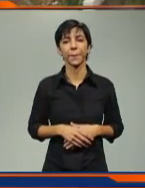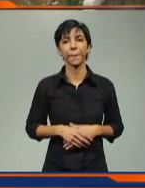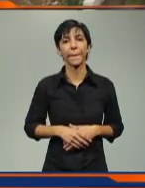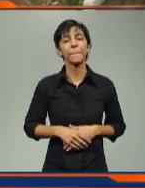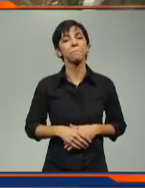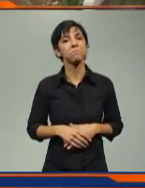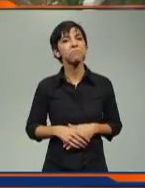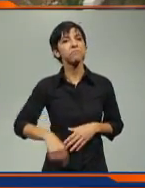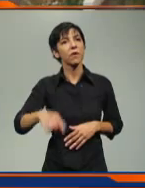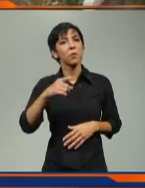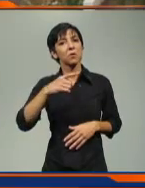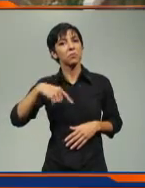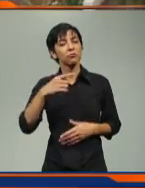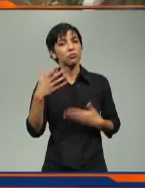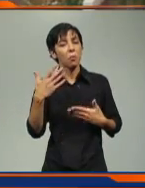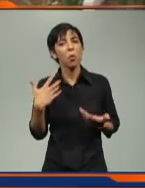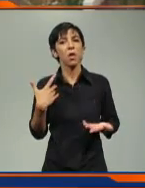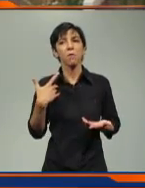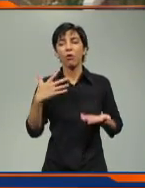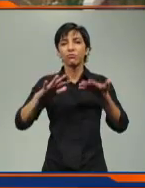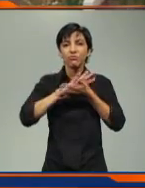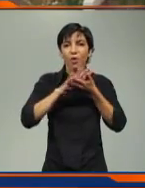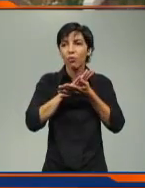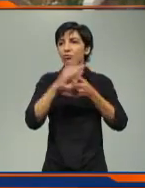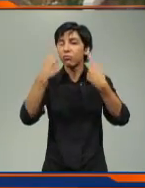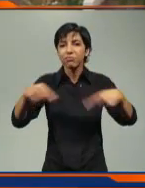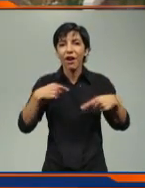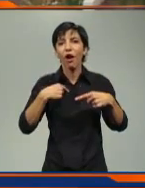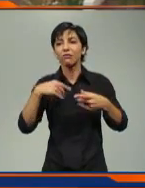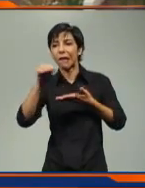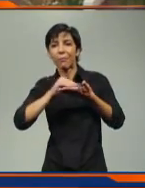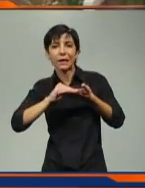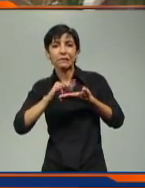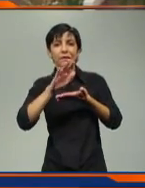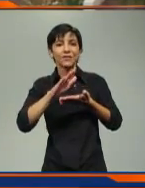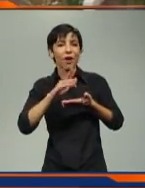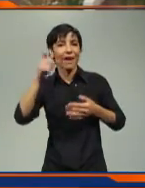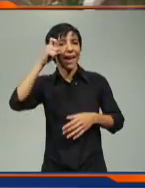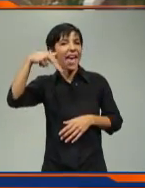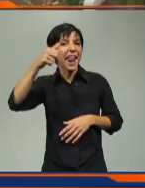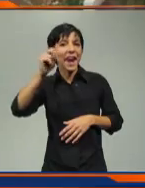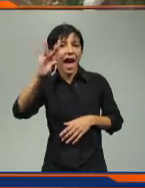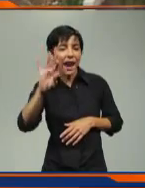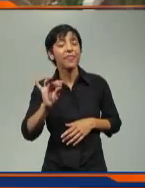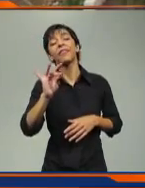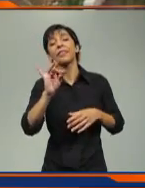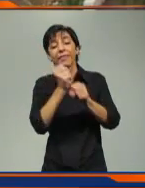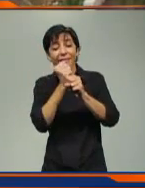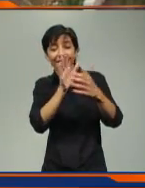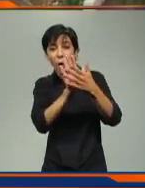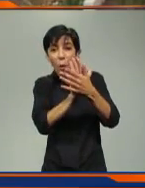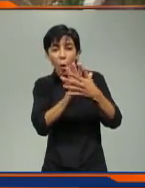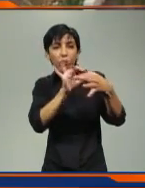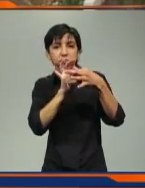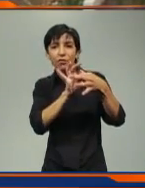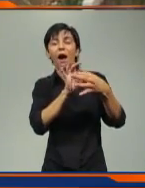administrativa, bueno, con el tema del ENAR y eso, la verdad es que se puede trabajar con otra cabeza totalmente diferente, que nos ayuda a mejorar